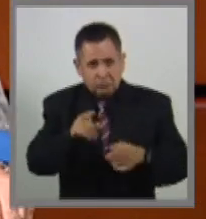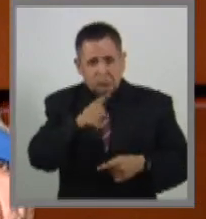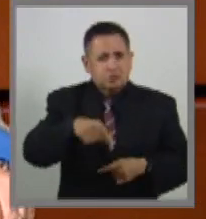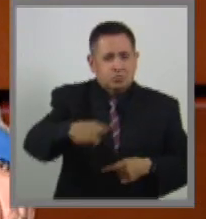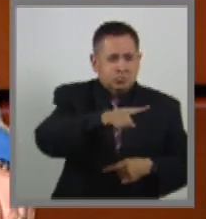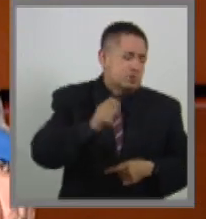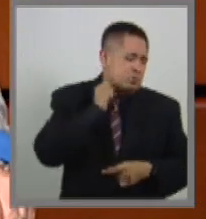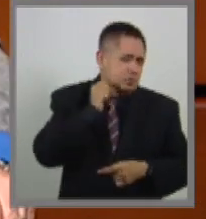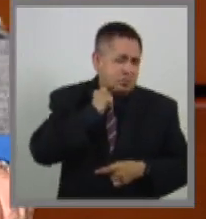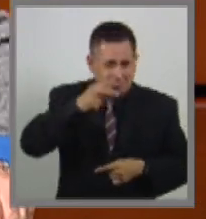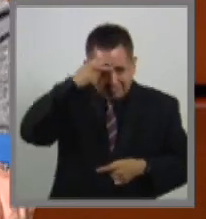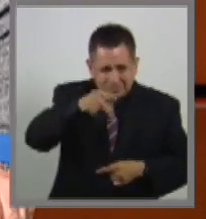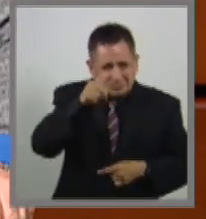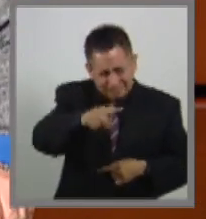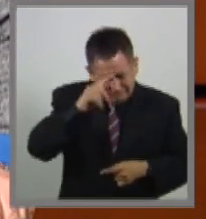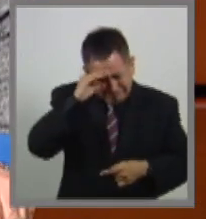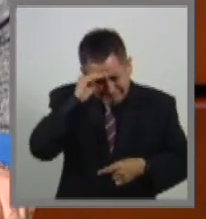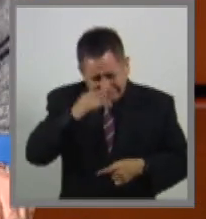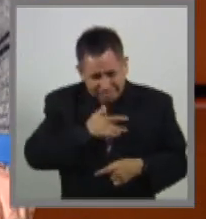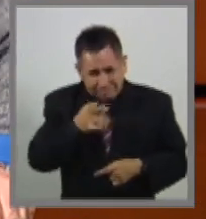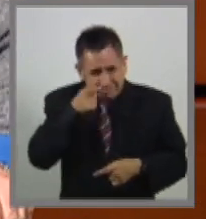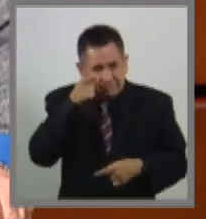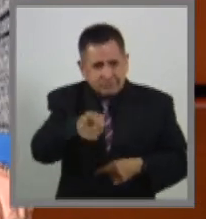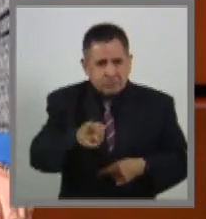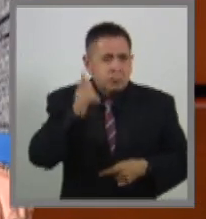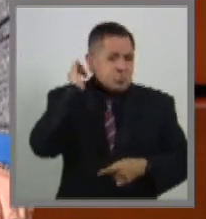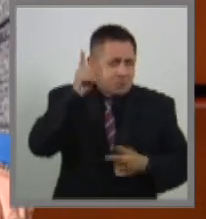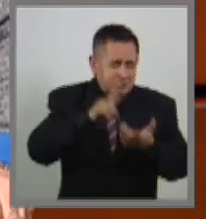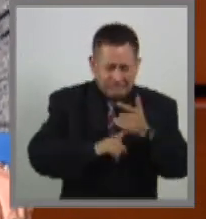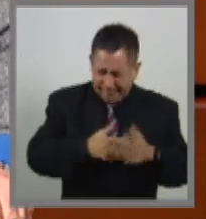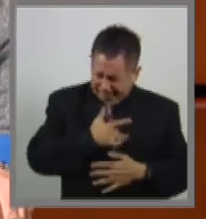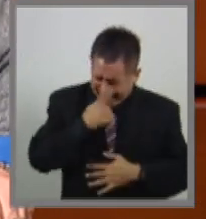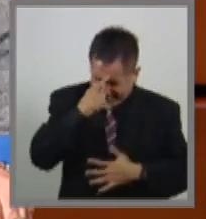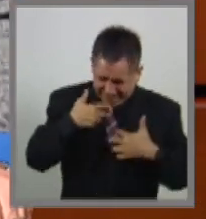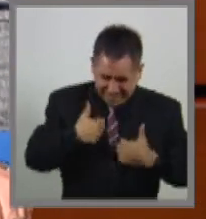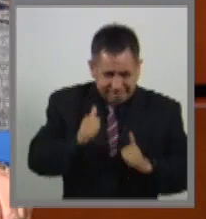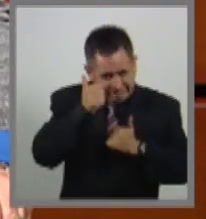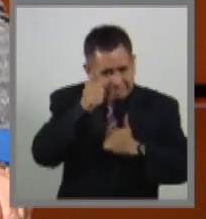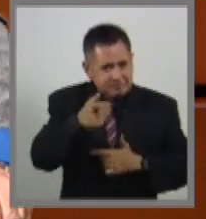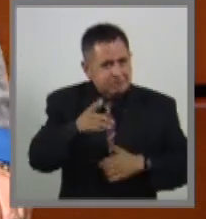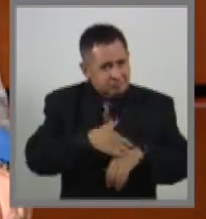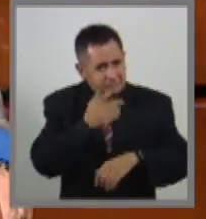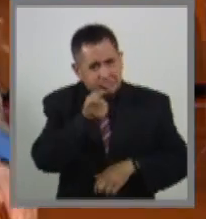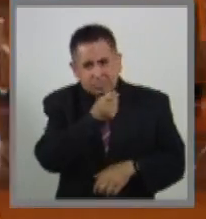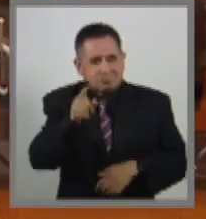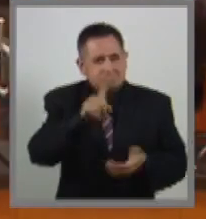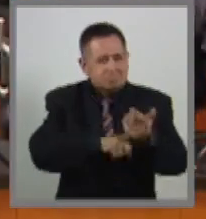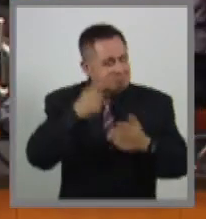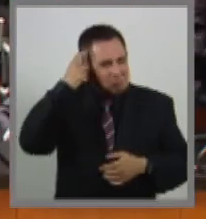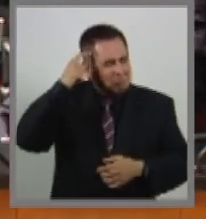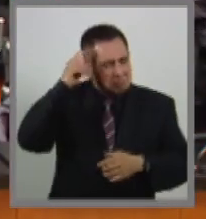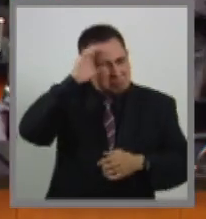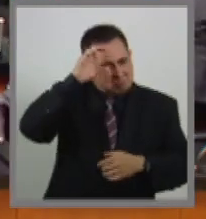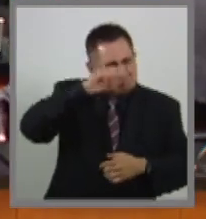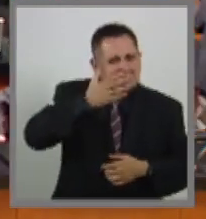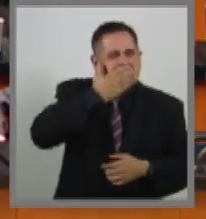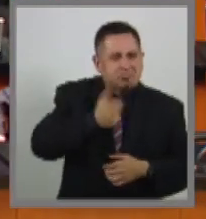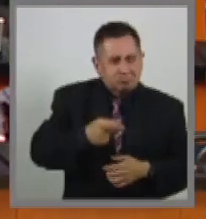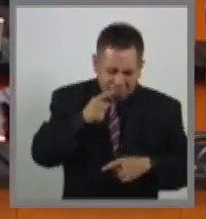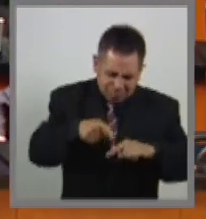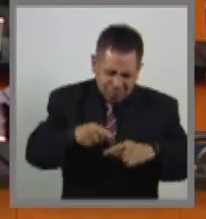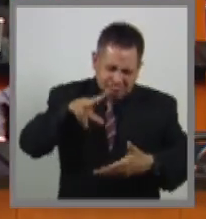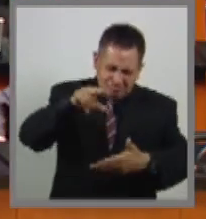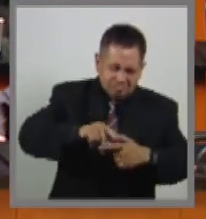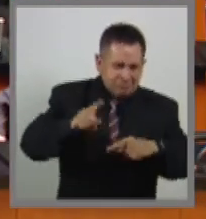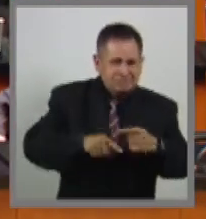de los senadores de la República, que espero tengan conciencia, porque hay quienes no, para poder desechar esta